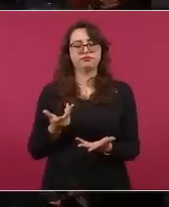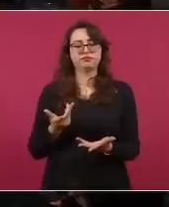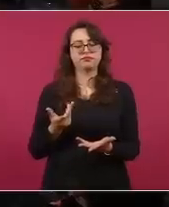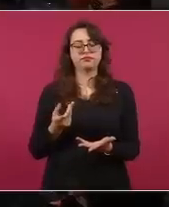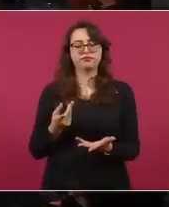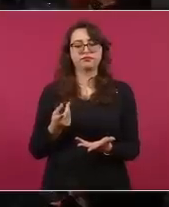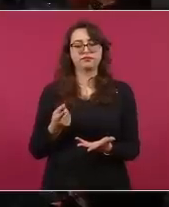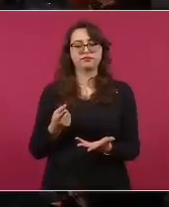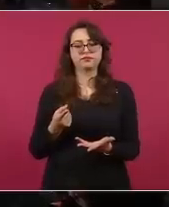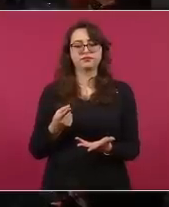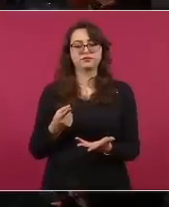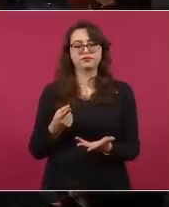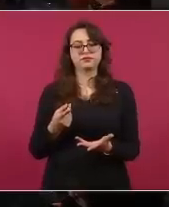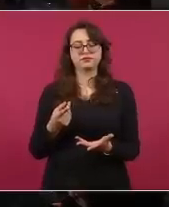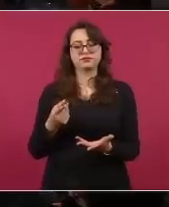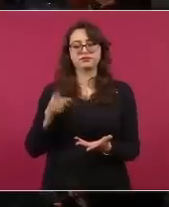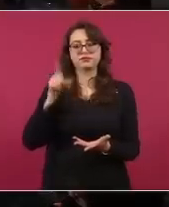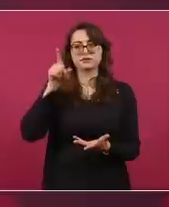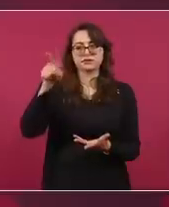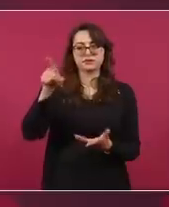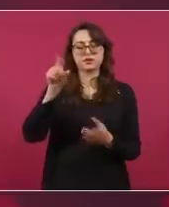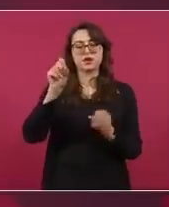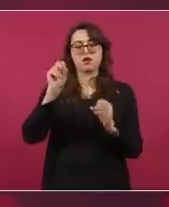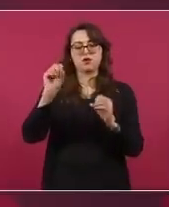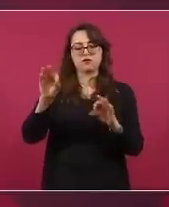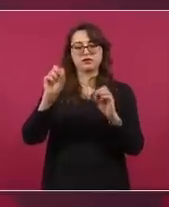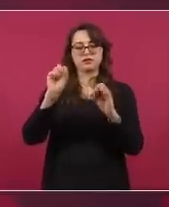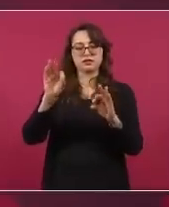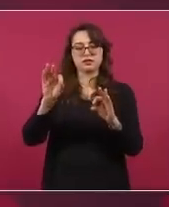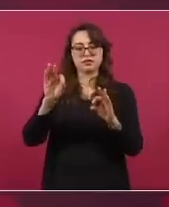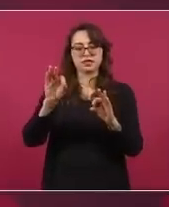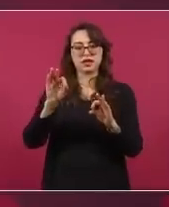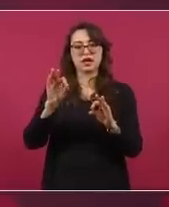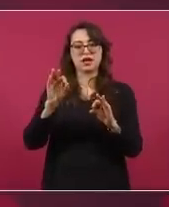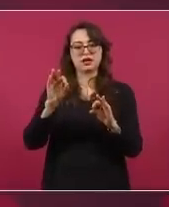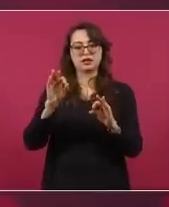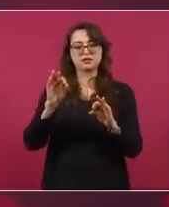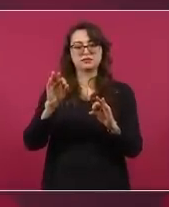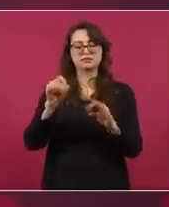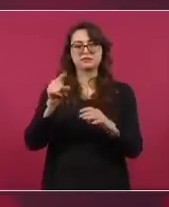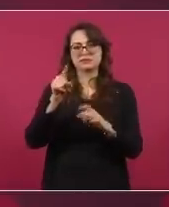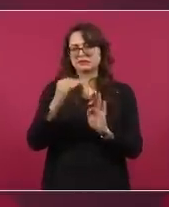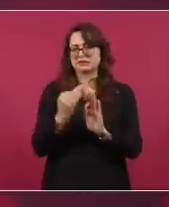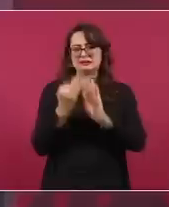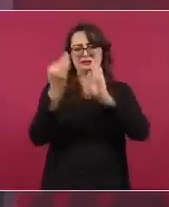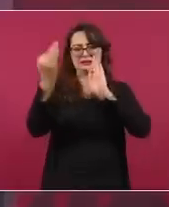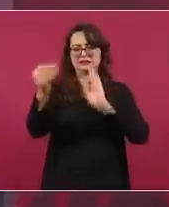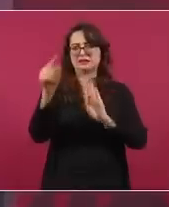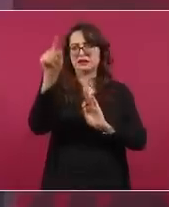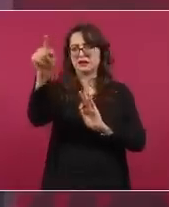Atención Ciudadana que querían entregarme unos papeles de aquí, de mis vecinos,